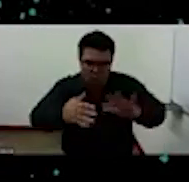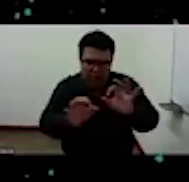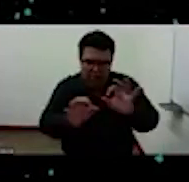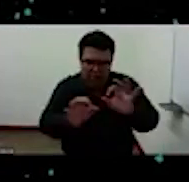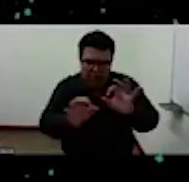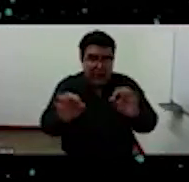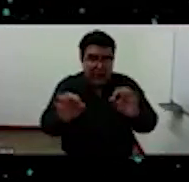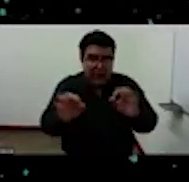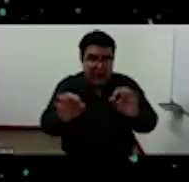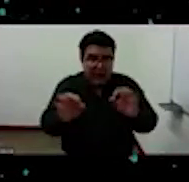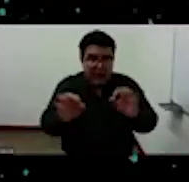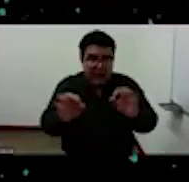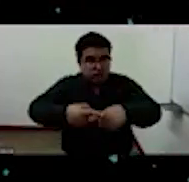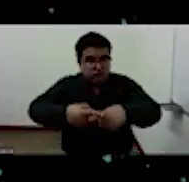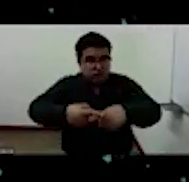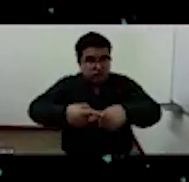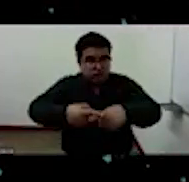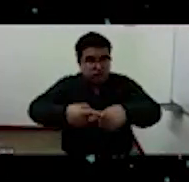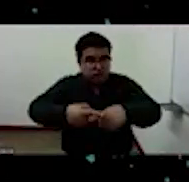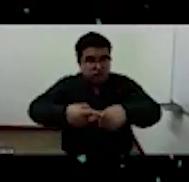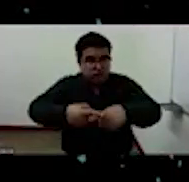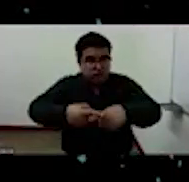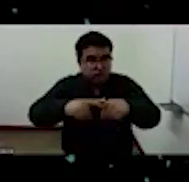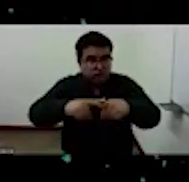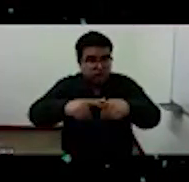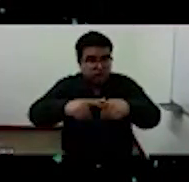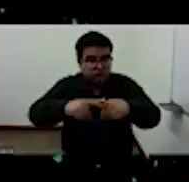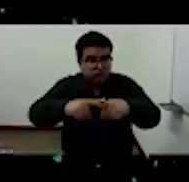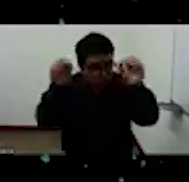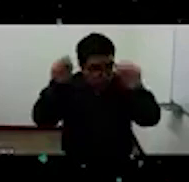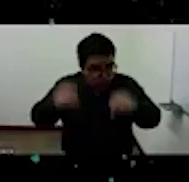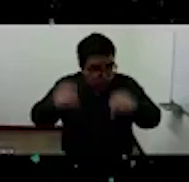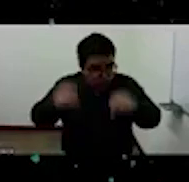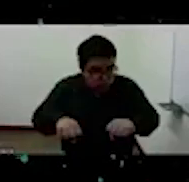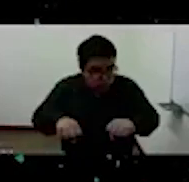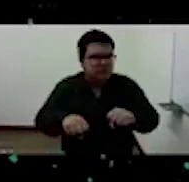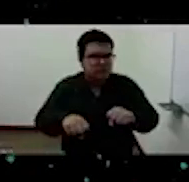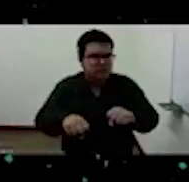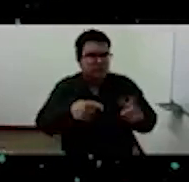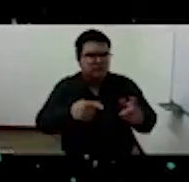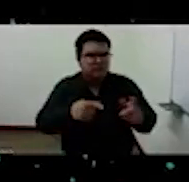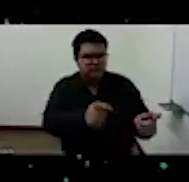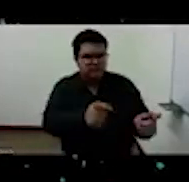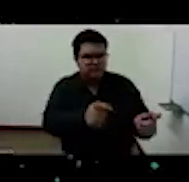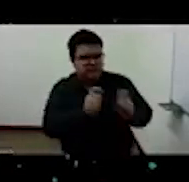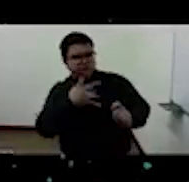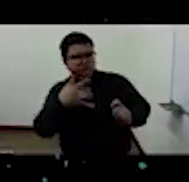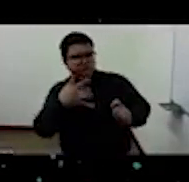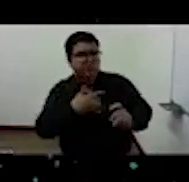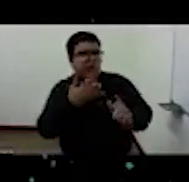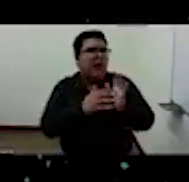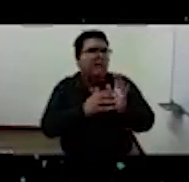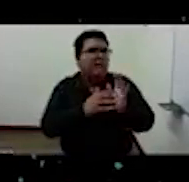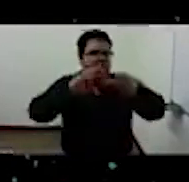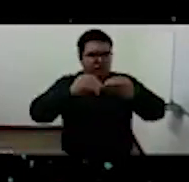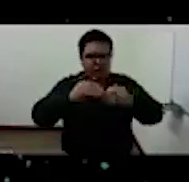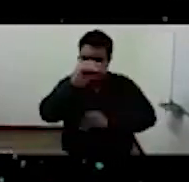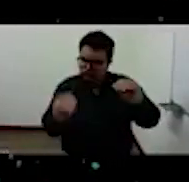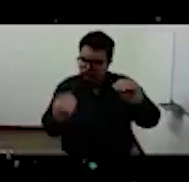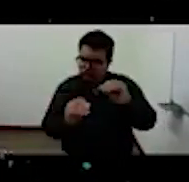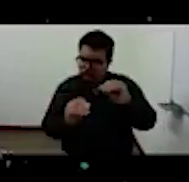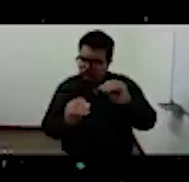tejedora, incluso si no teje, ¿cree que se puede considerar el tejido también como una metáfora del